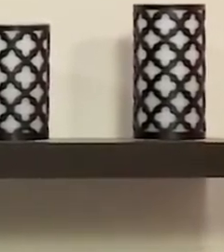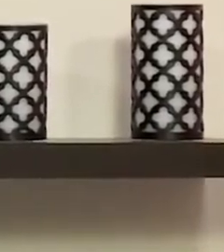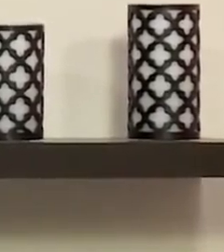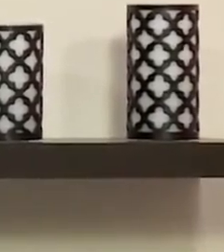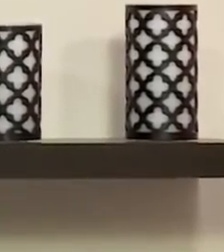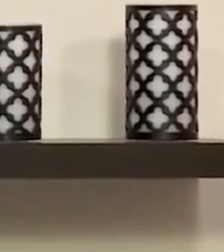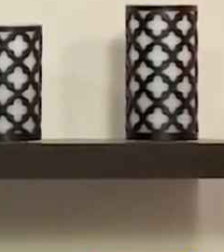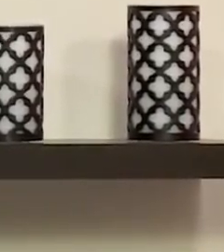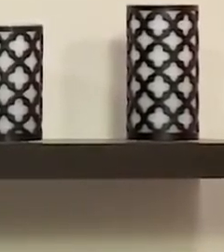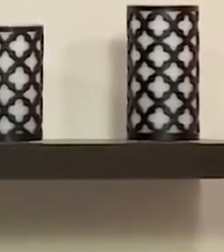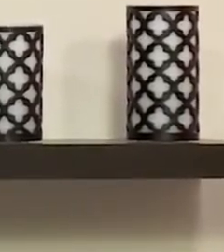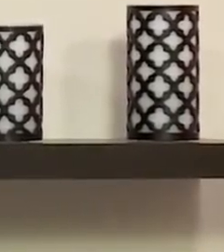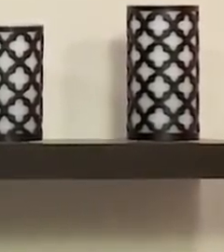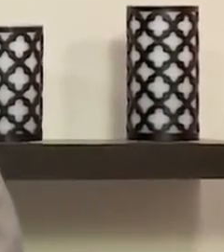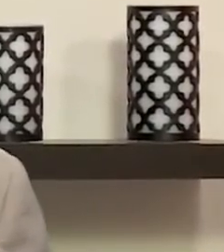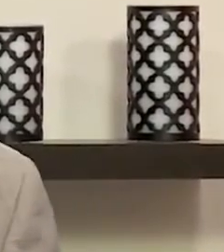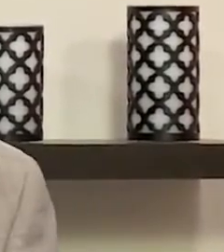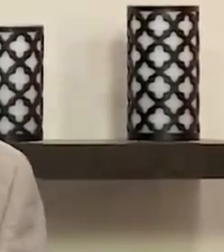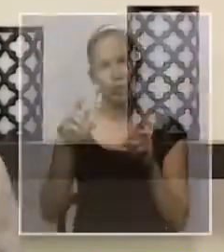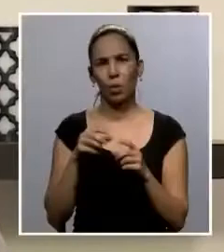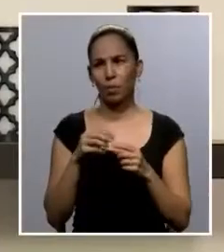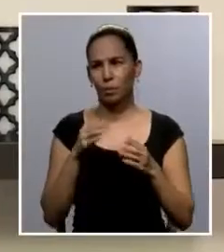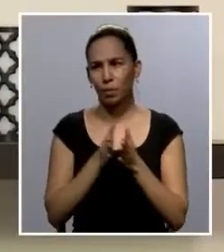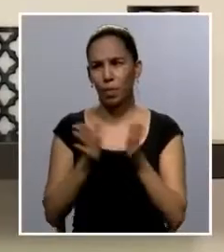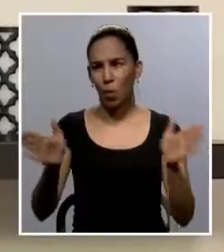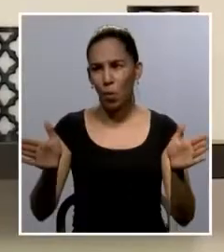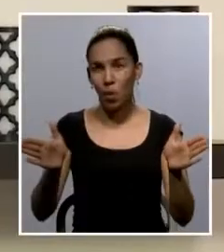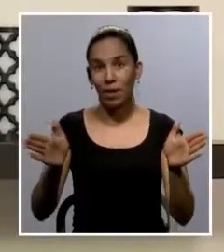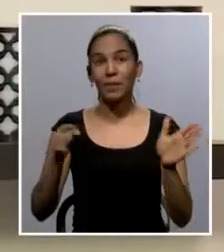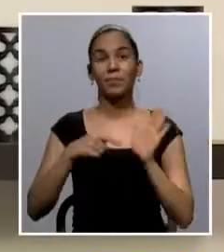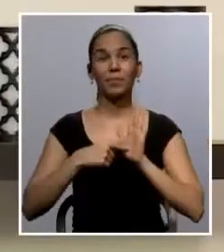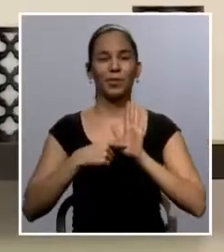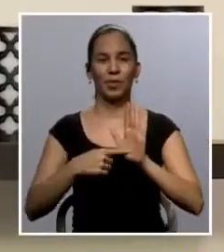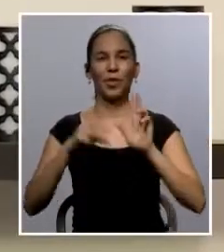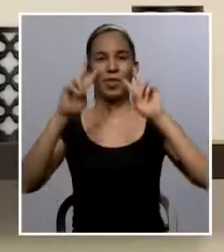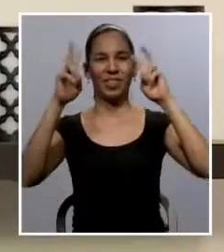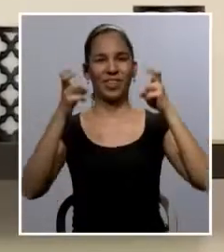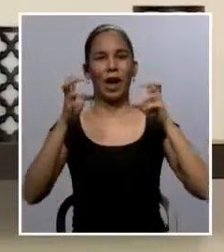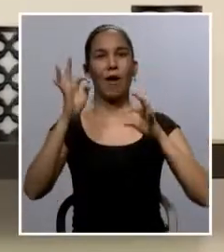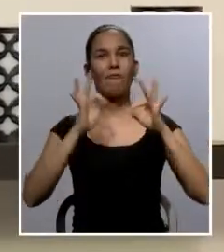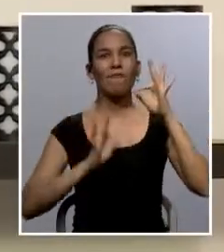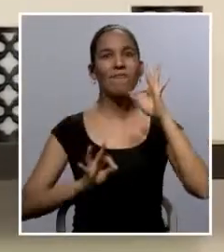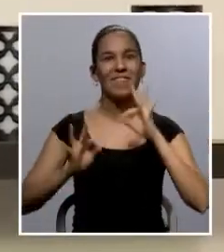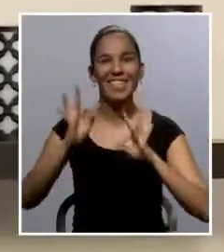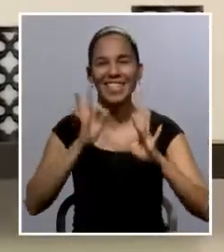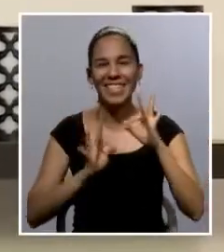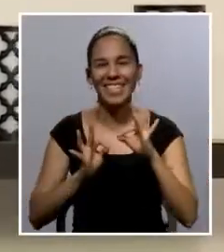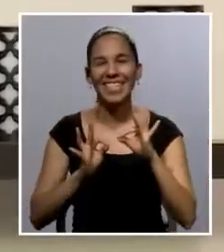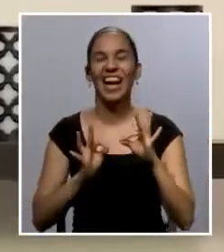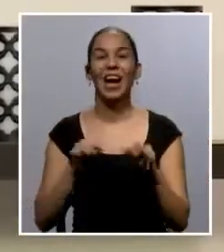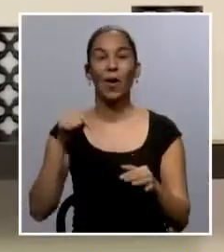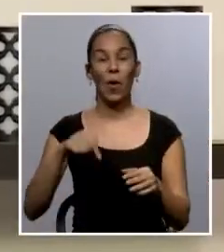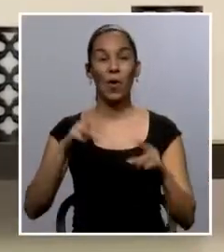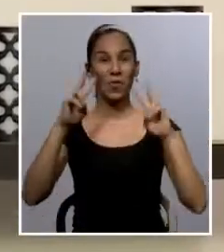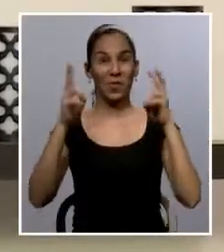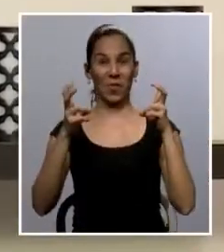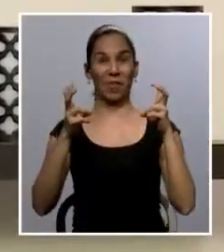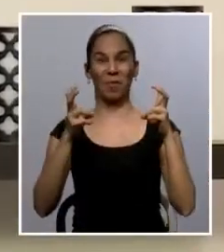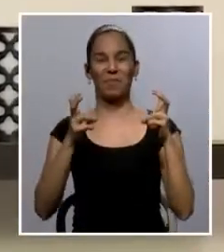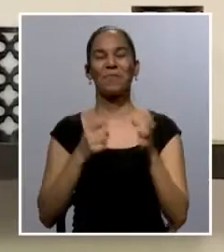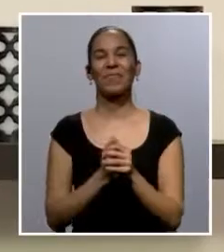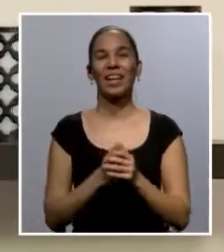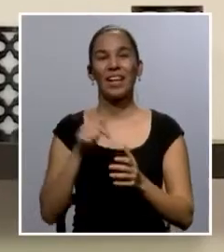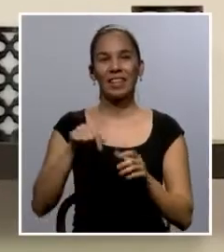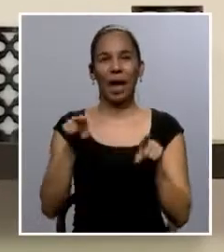miembros del Ministerio de Educación Pública, porque hoy vamos a estar con el tema de física. Y vamos a tener también aquí a